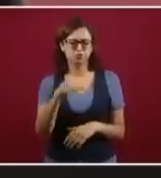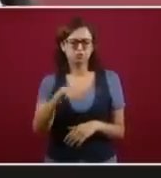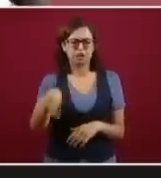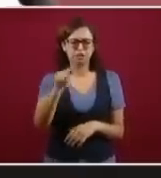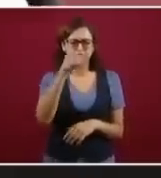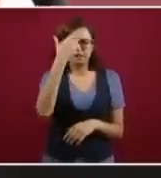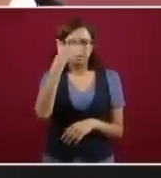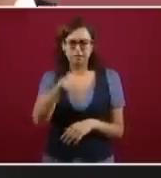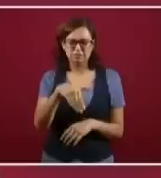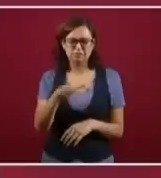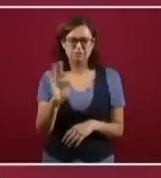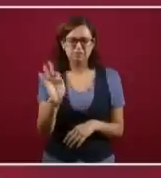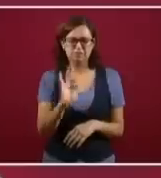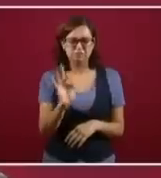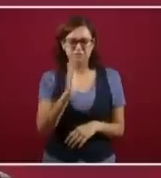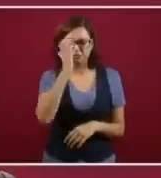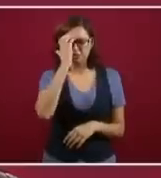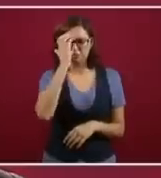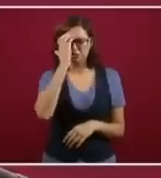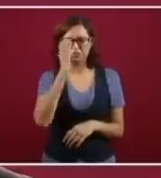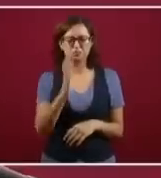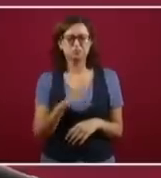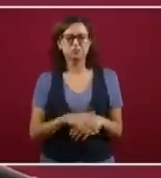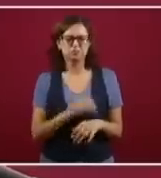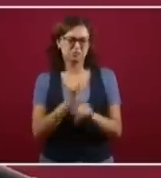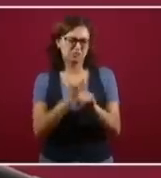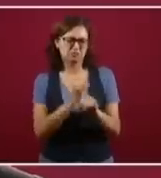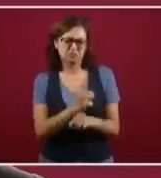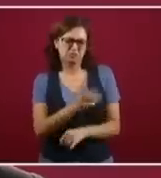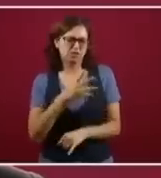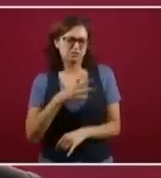ustedes a encontrar.